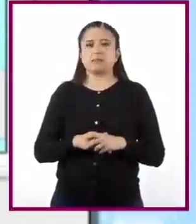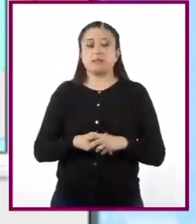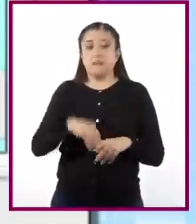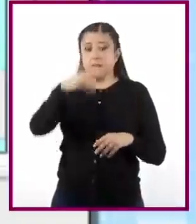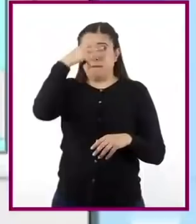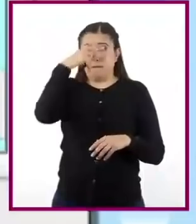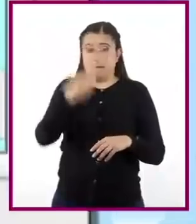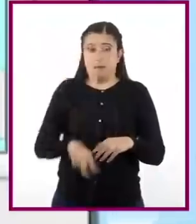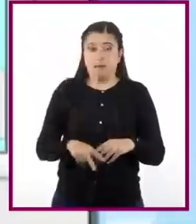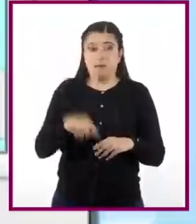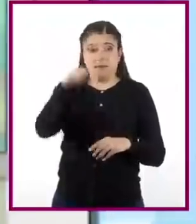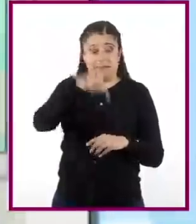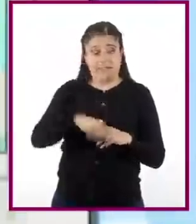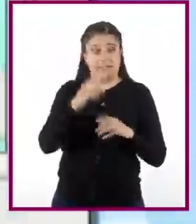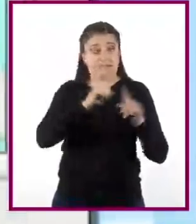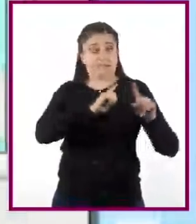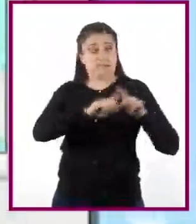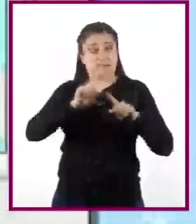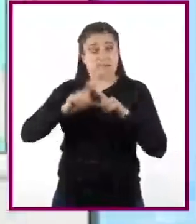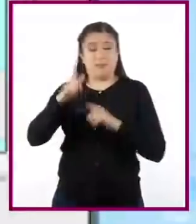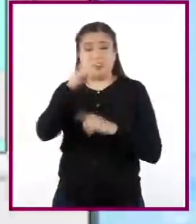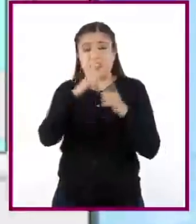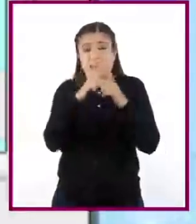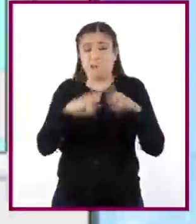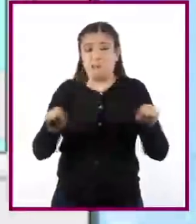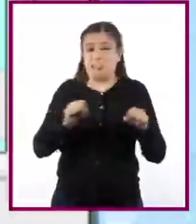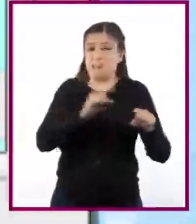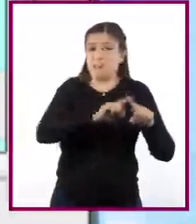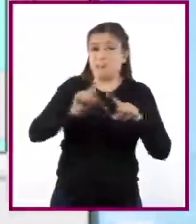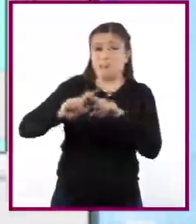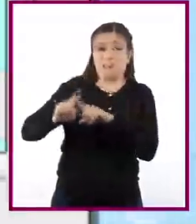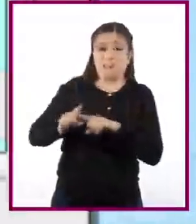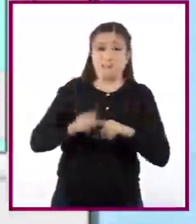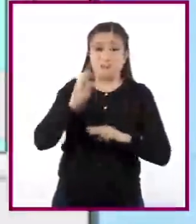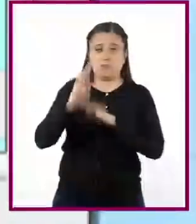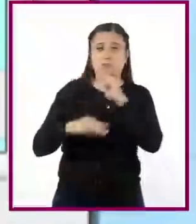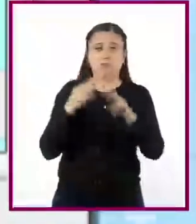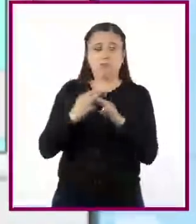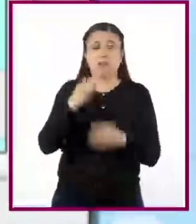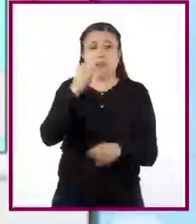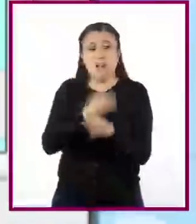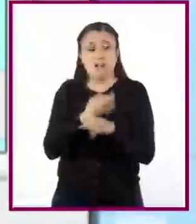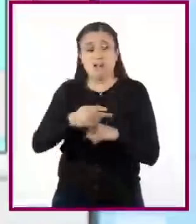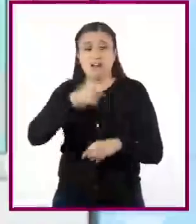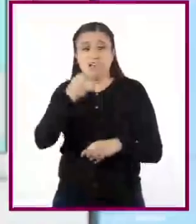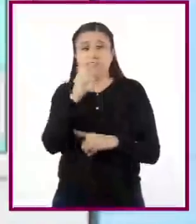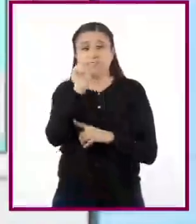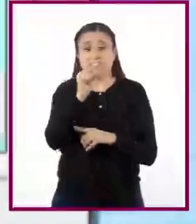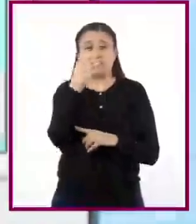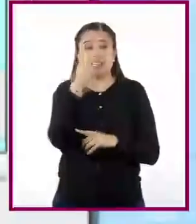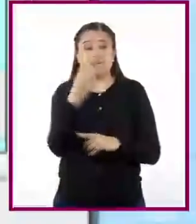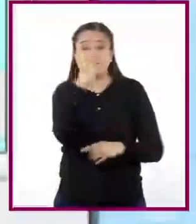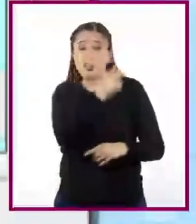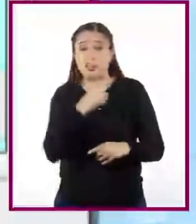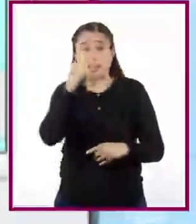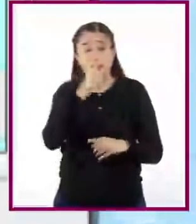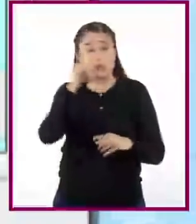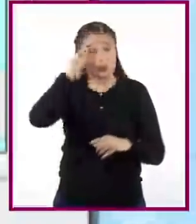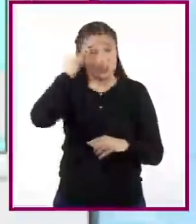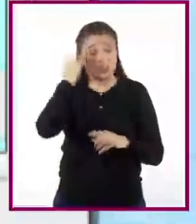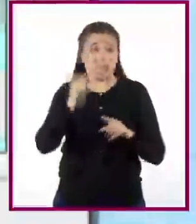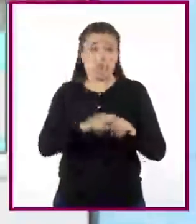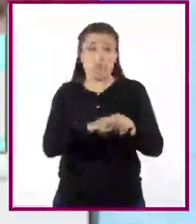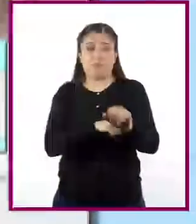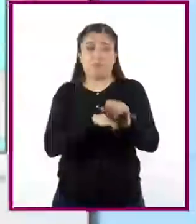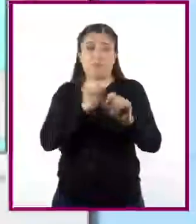México es uno de los países con mayor diversidad lingüística en el mundo. Actualmente se hablan más de 62 lenguas indígenas a lo largo